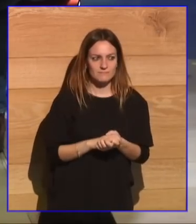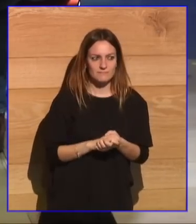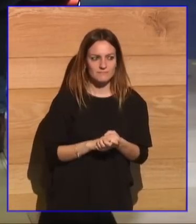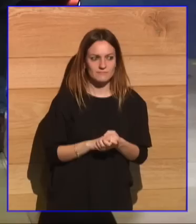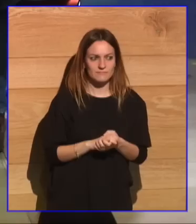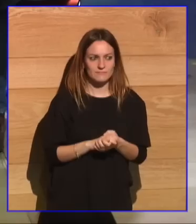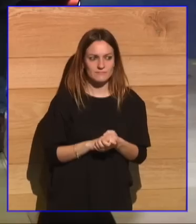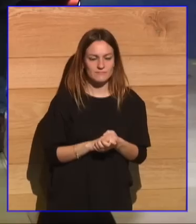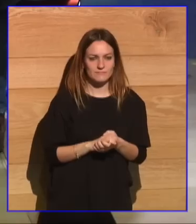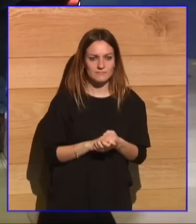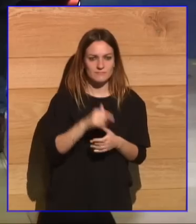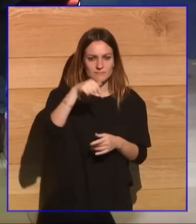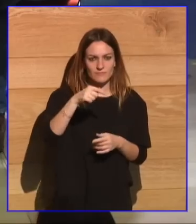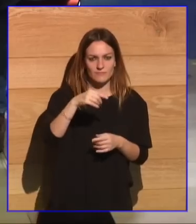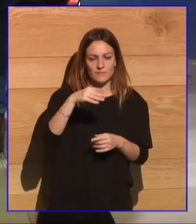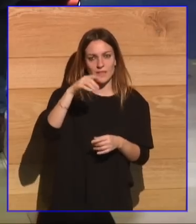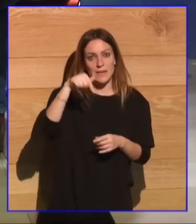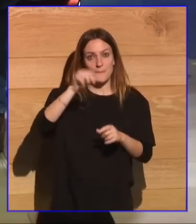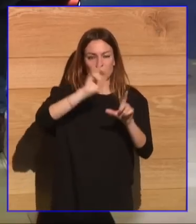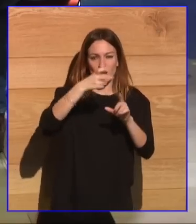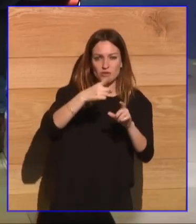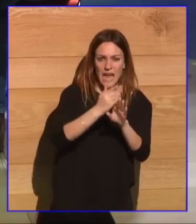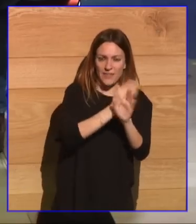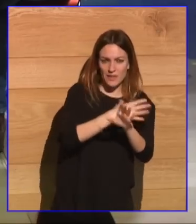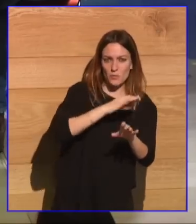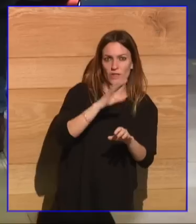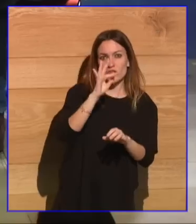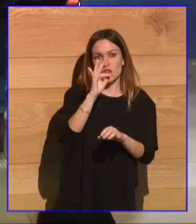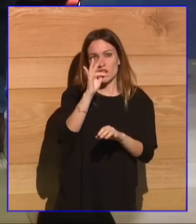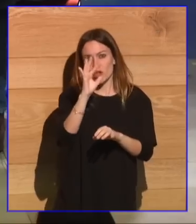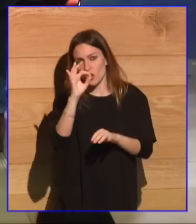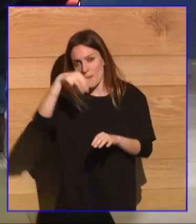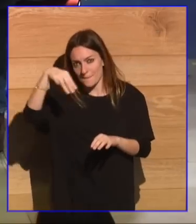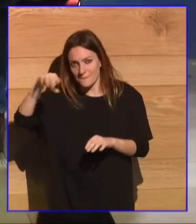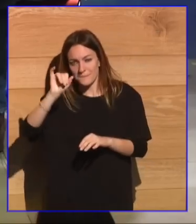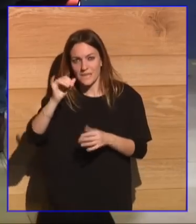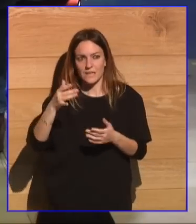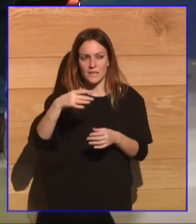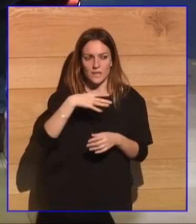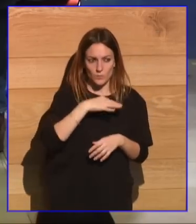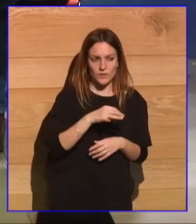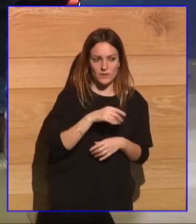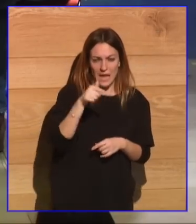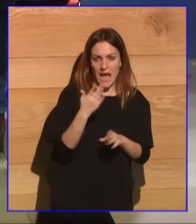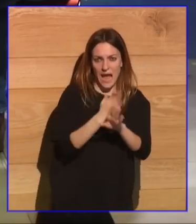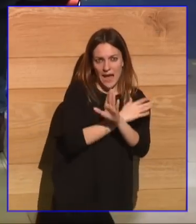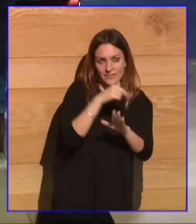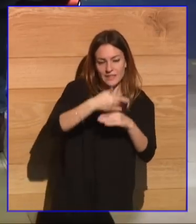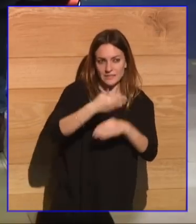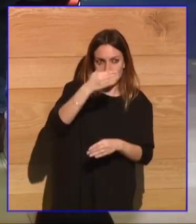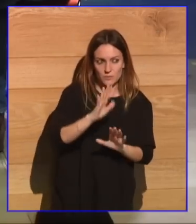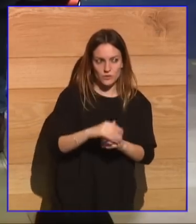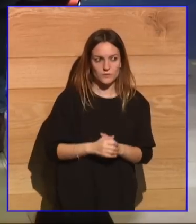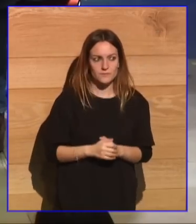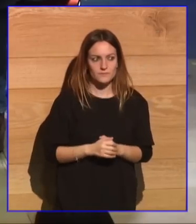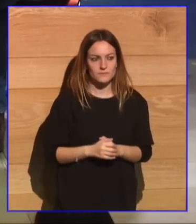Cuadrofinia es anterior al muro. Cuadrofinia yo creo que es anterior. Pues yo o creo Tommy. Que sí, Tommy puede que también. Sí, bueno, son obras conceptuales, efectivamente. Sí, o sea, que sí que había,